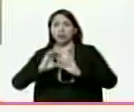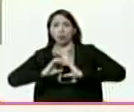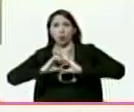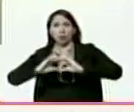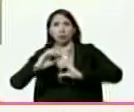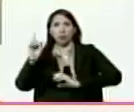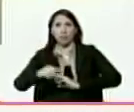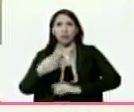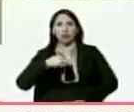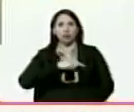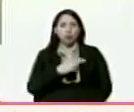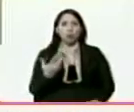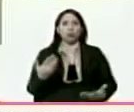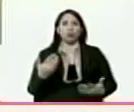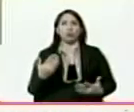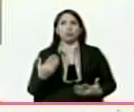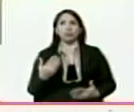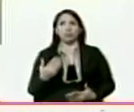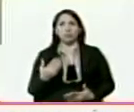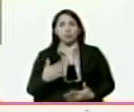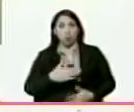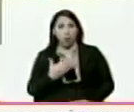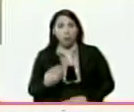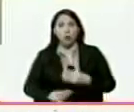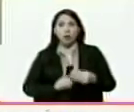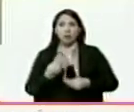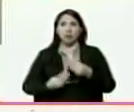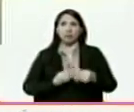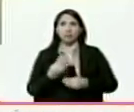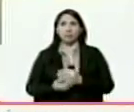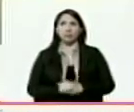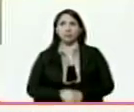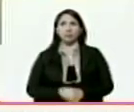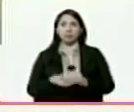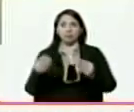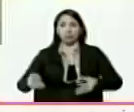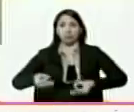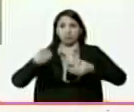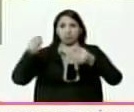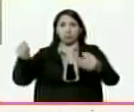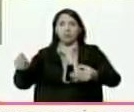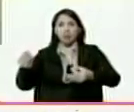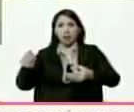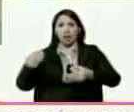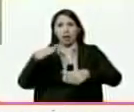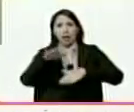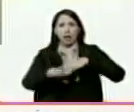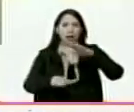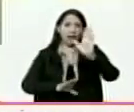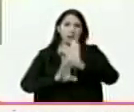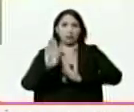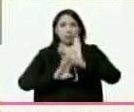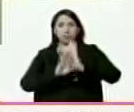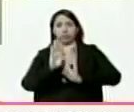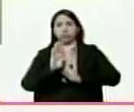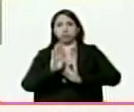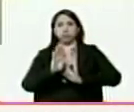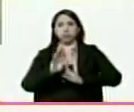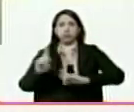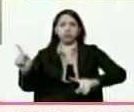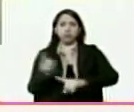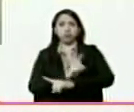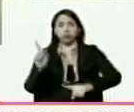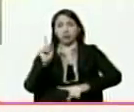Y nosotros aspiramos que este caso pueda ser llevado adelante, desarrollado en la menor o en el